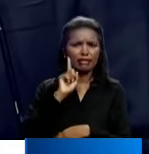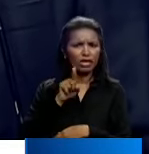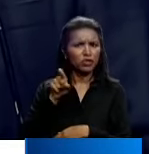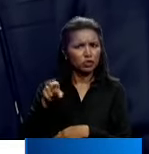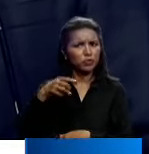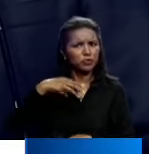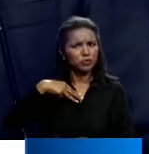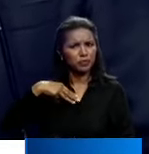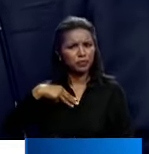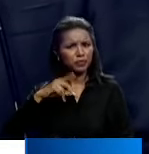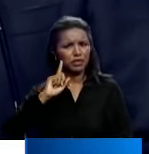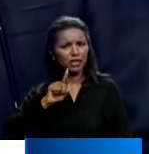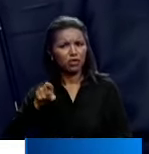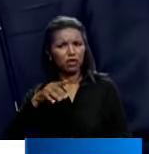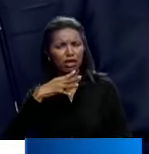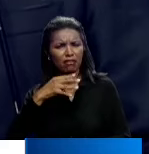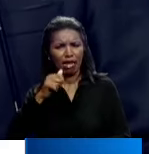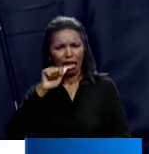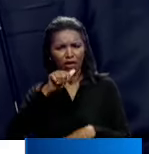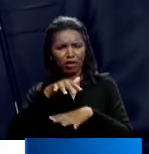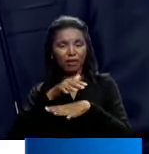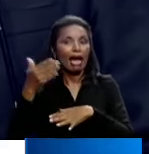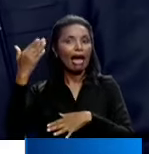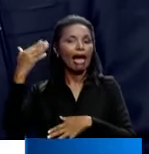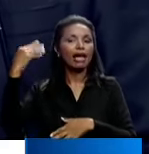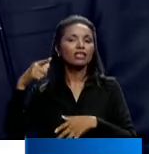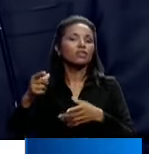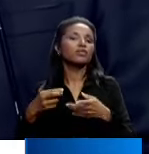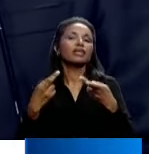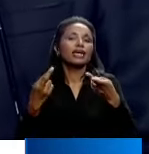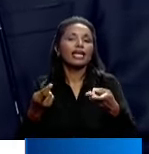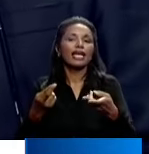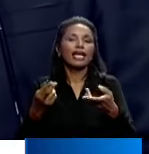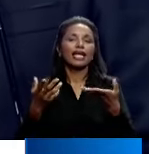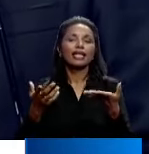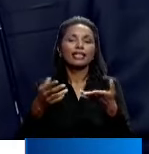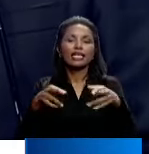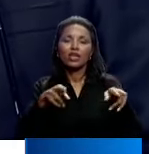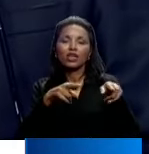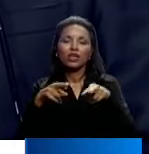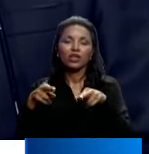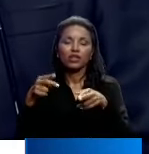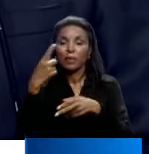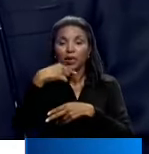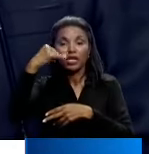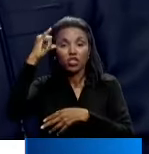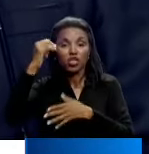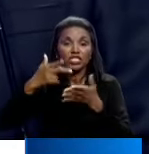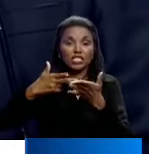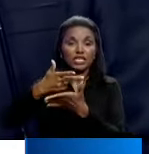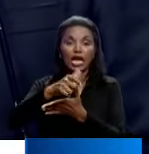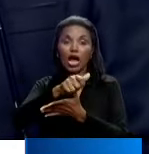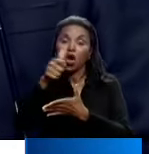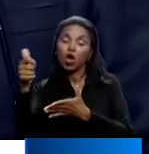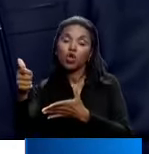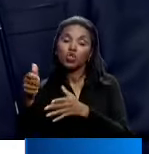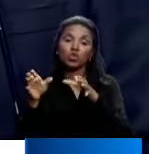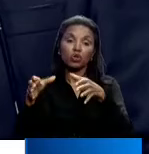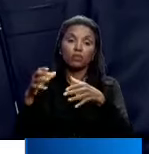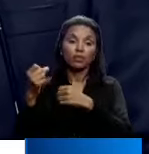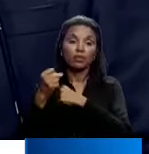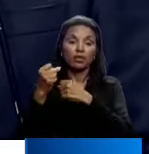hablar de solucionar el problema del agua cuando usted regaló los ríos de la provincia de Chiriquí y la provincia de Bocas del Toro a miembros del poder económico para que